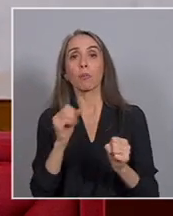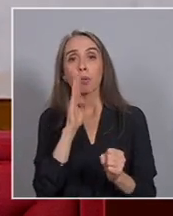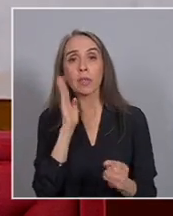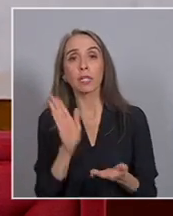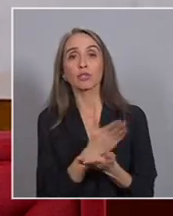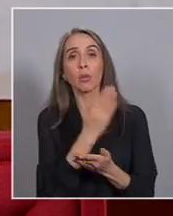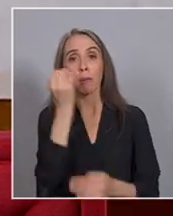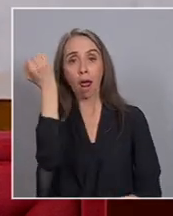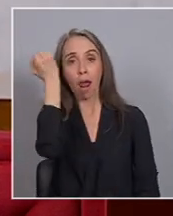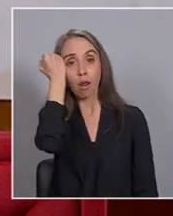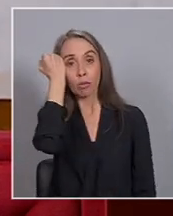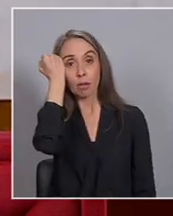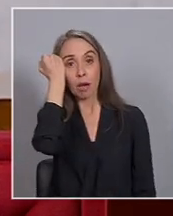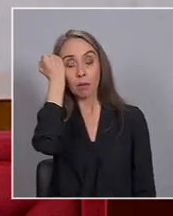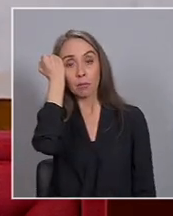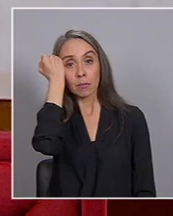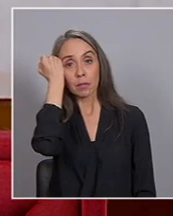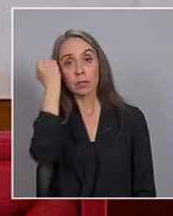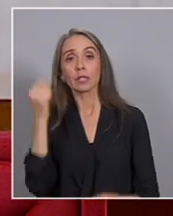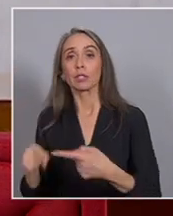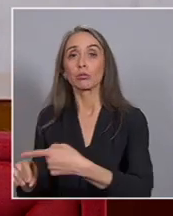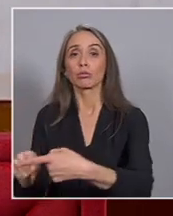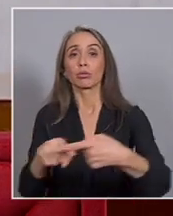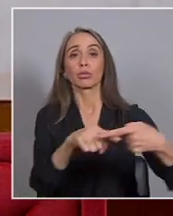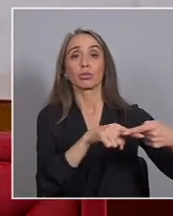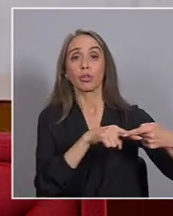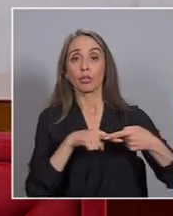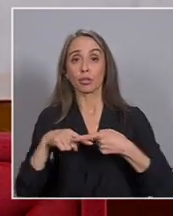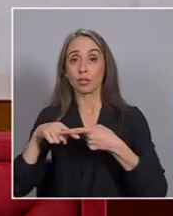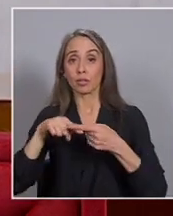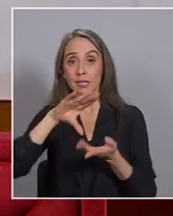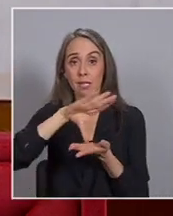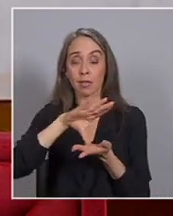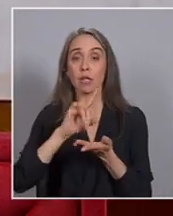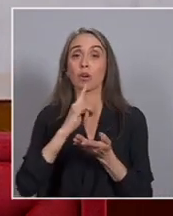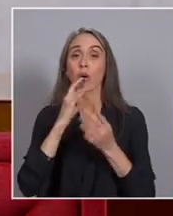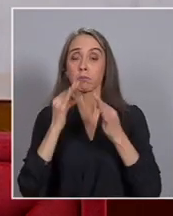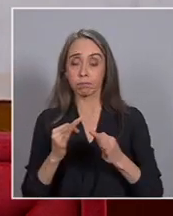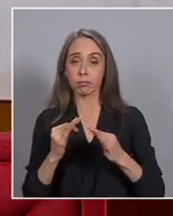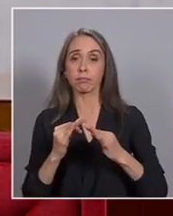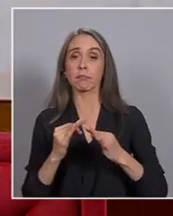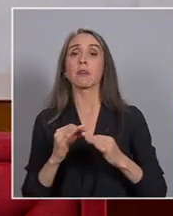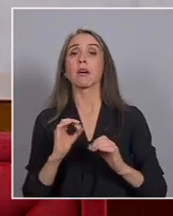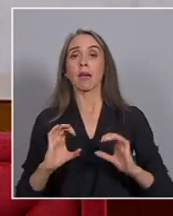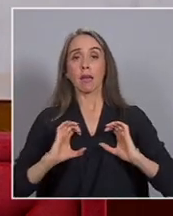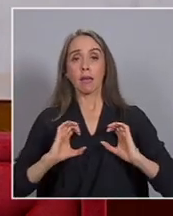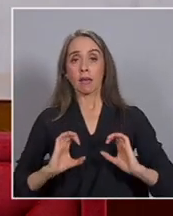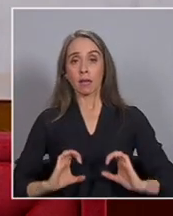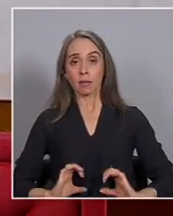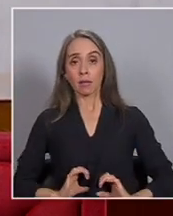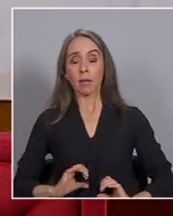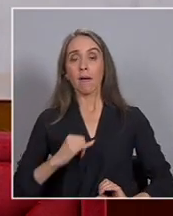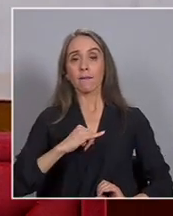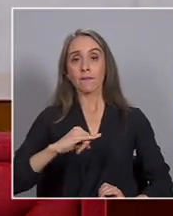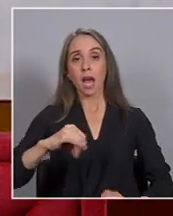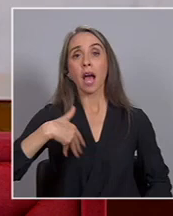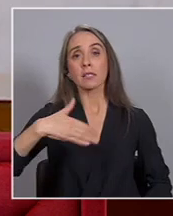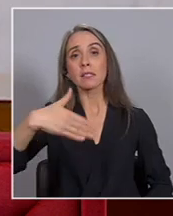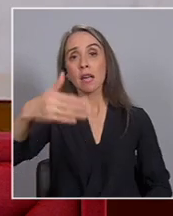sus traumas, una sociedad que no se reafirma éticamente seguirá